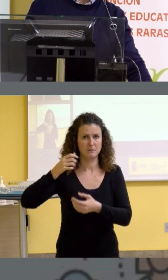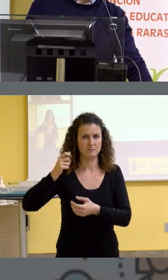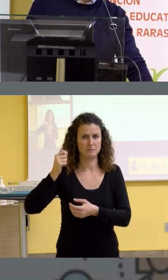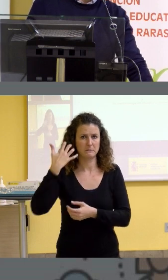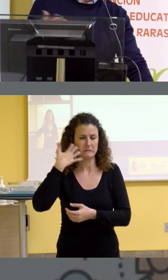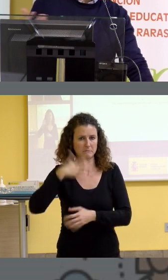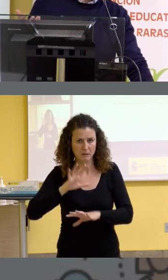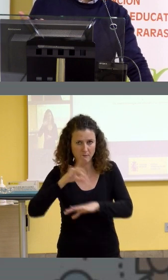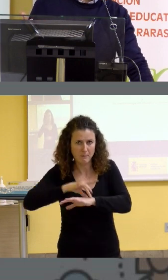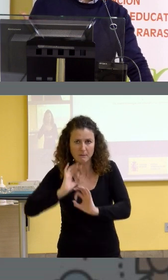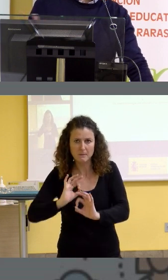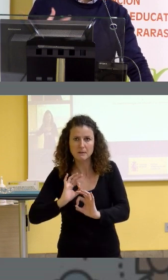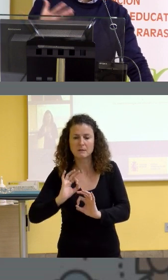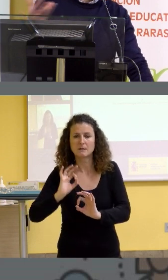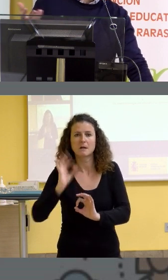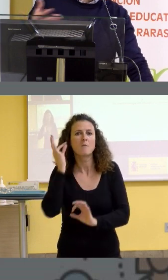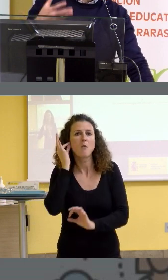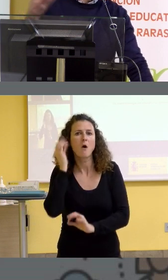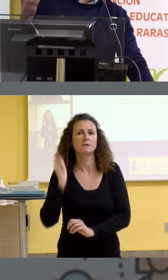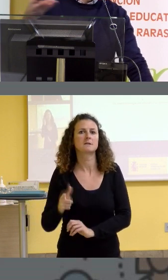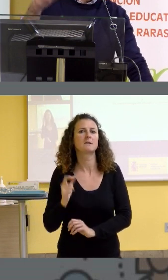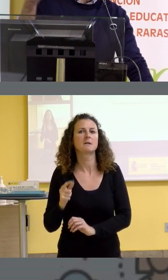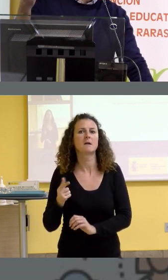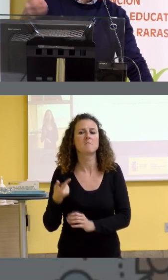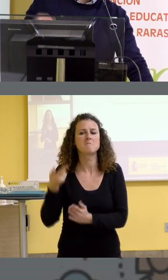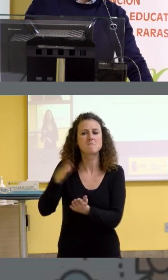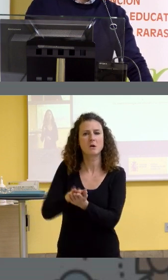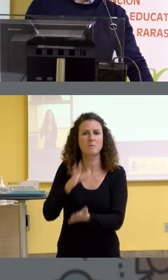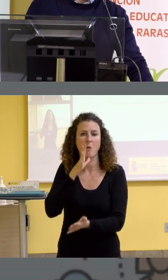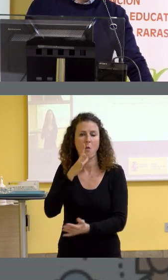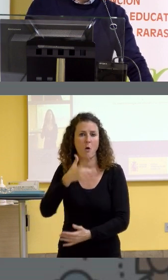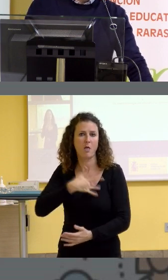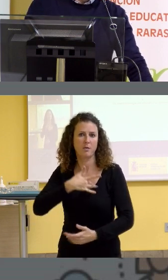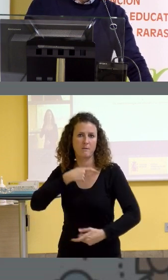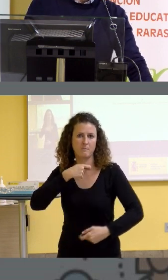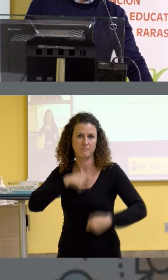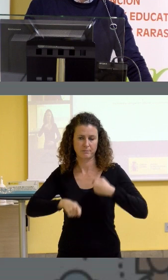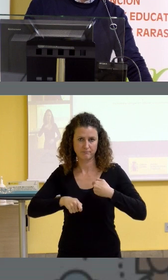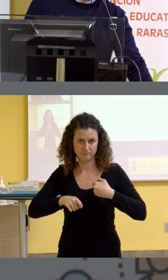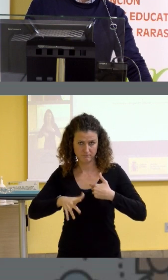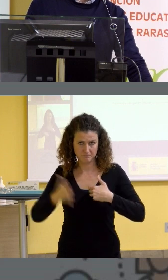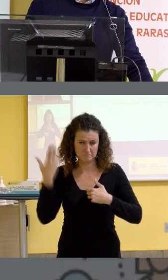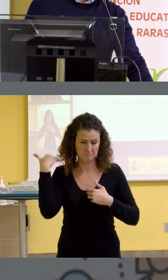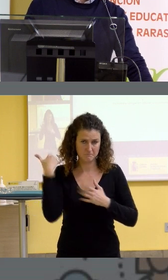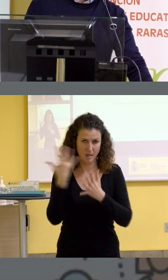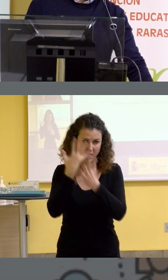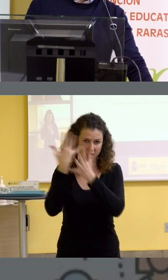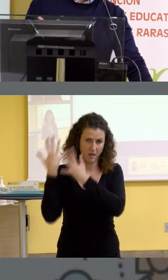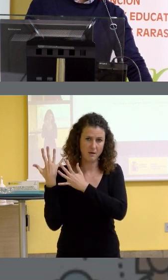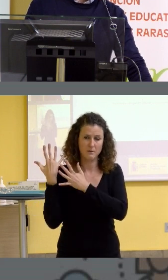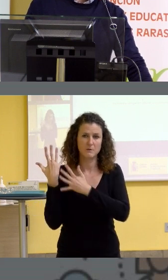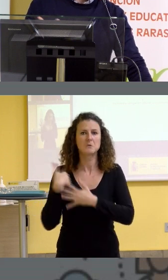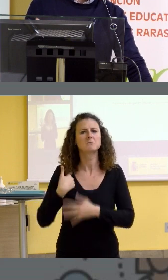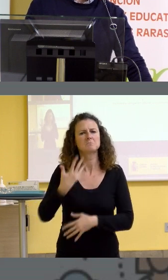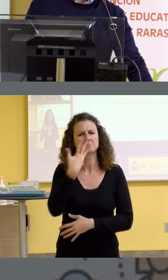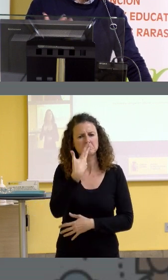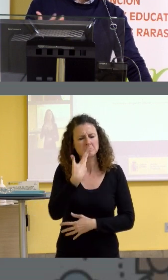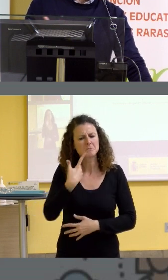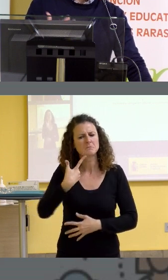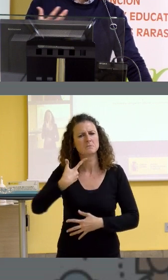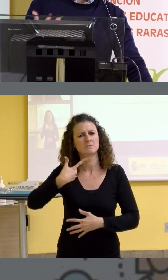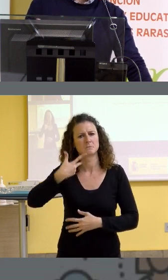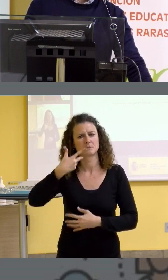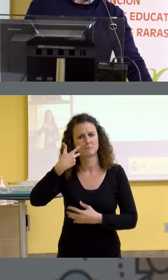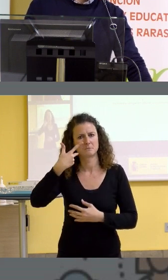mujeres, y falleció por un paro cardíaco en su momento. Conozco bastante bien lo que es